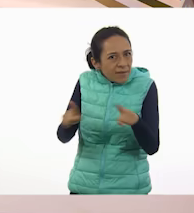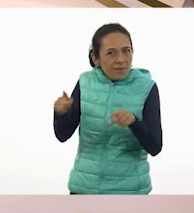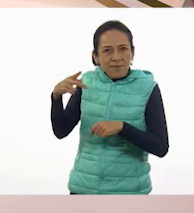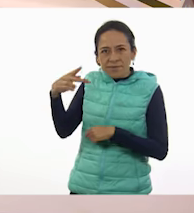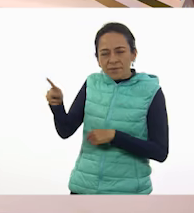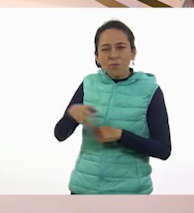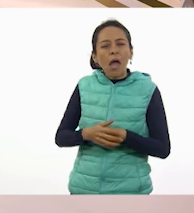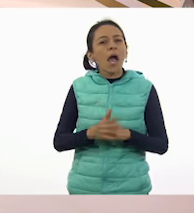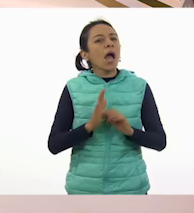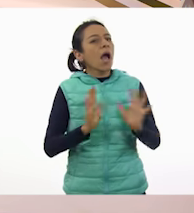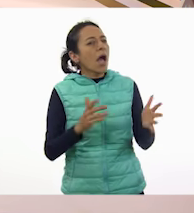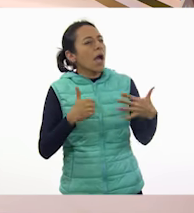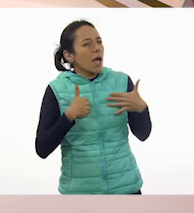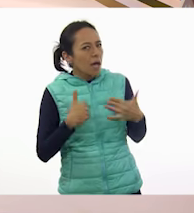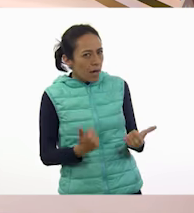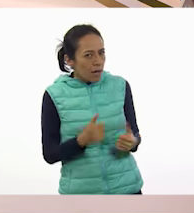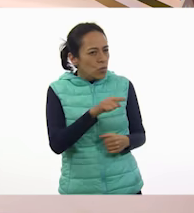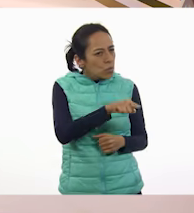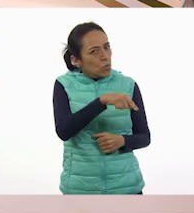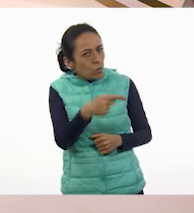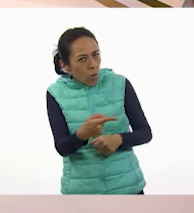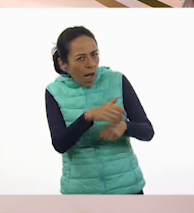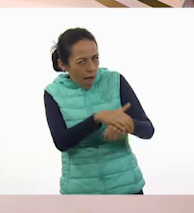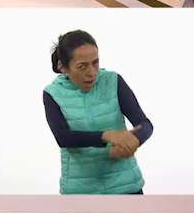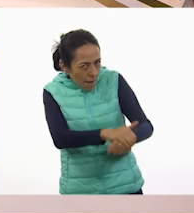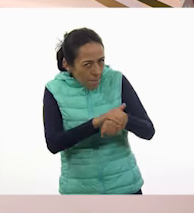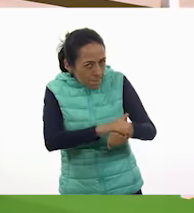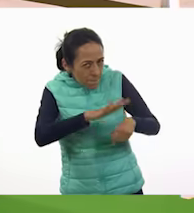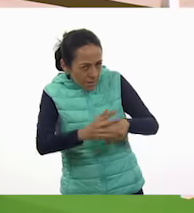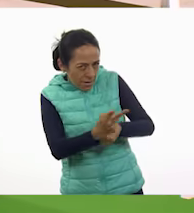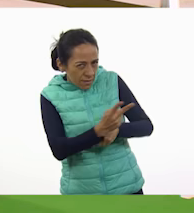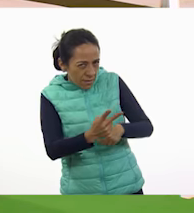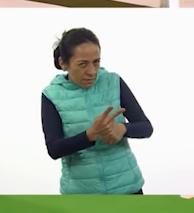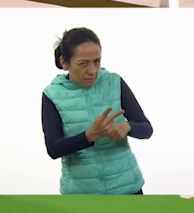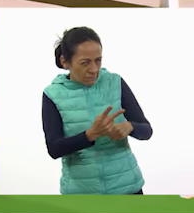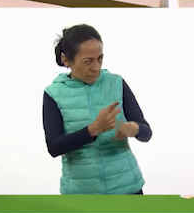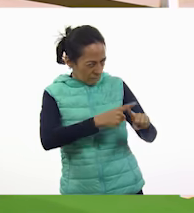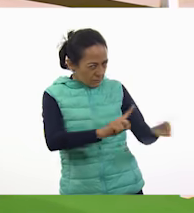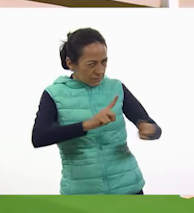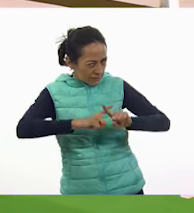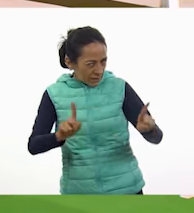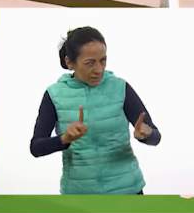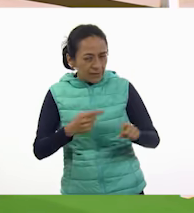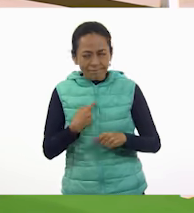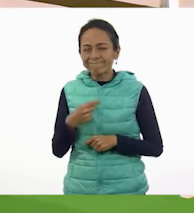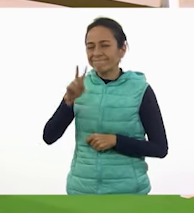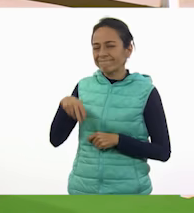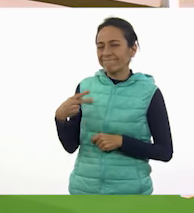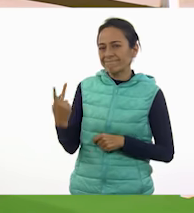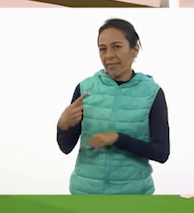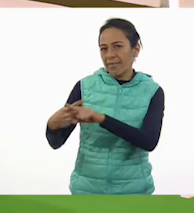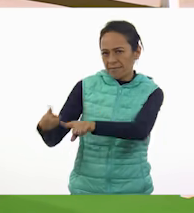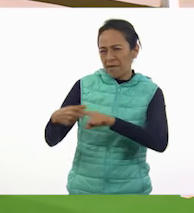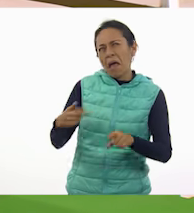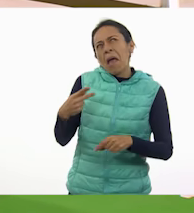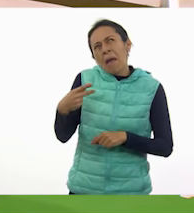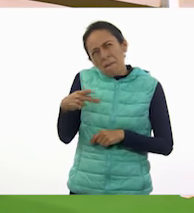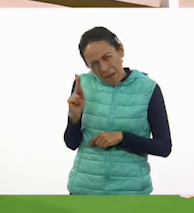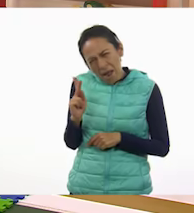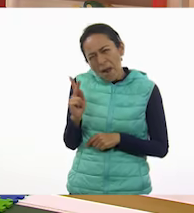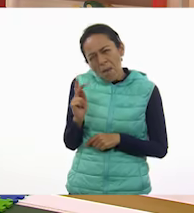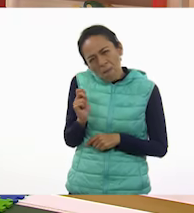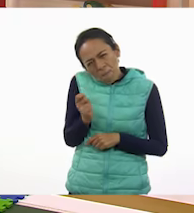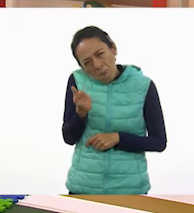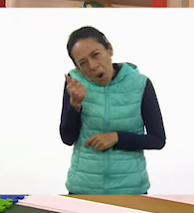que usted y su amiga son muy diferentes también. Pues sí, la verdad sí somos muy diferentes, pero ¿qué crees? A la vez somos parecidas. ¿Parecidas?